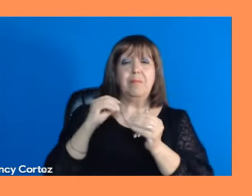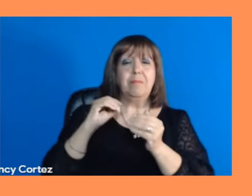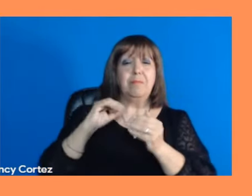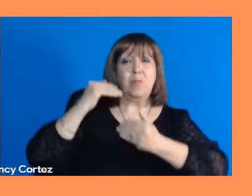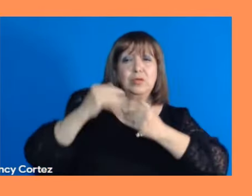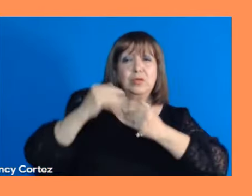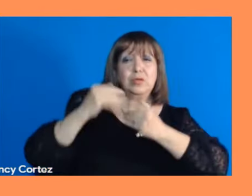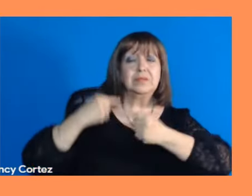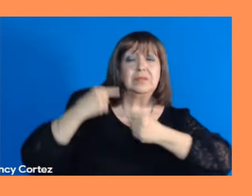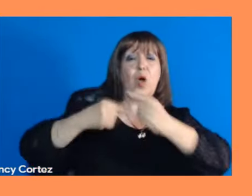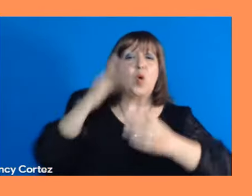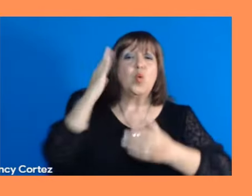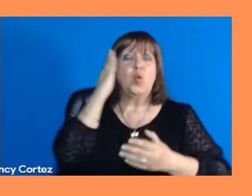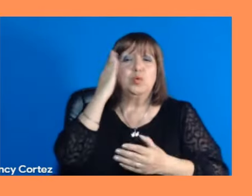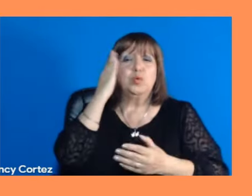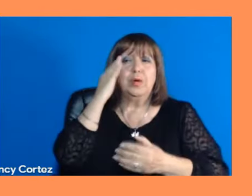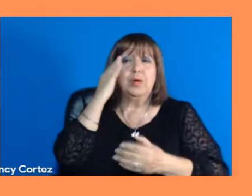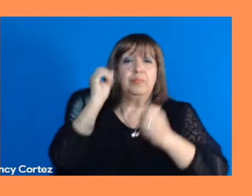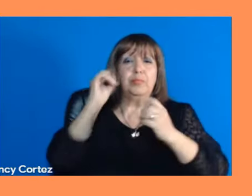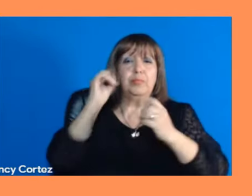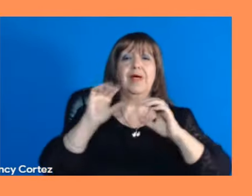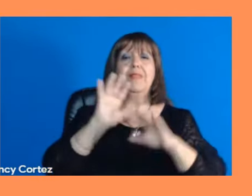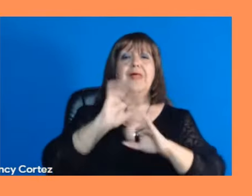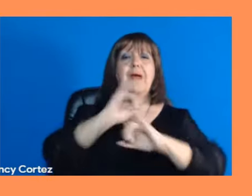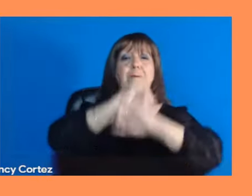de paz.